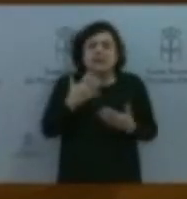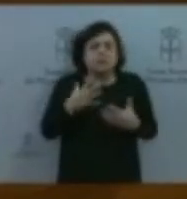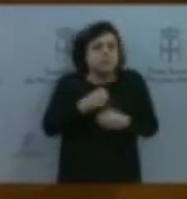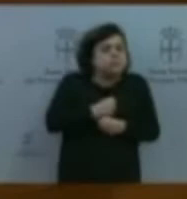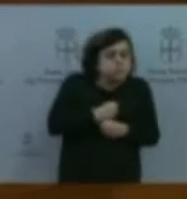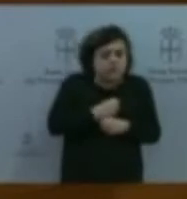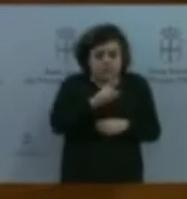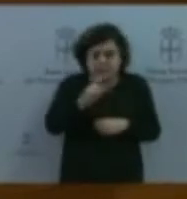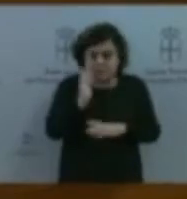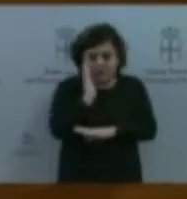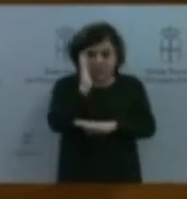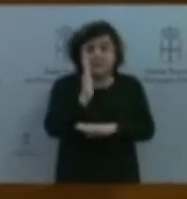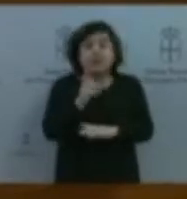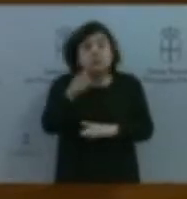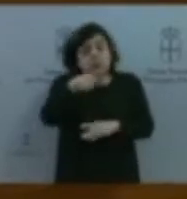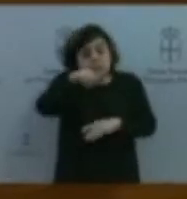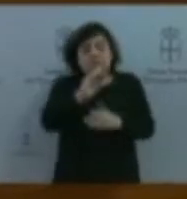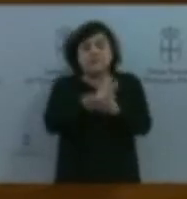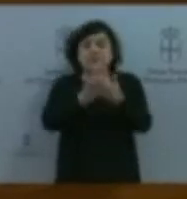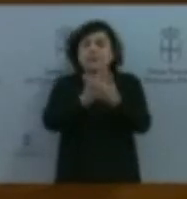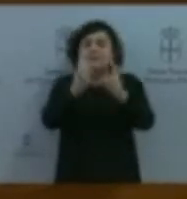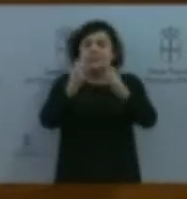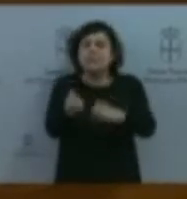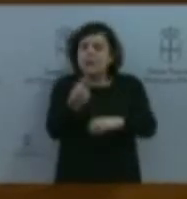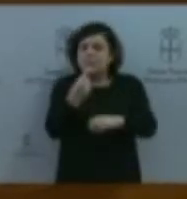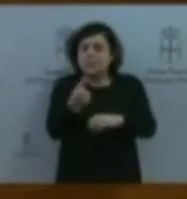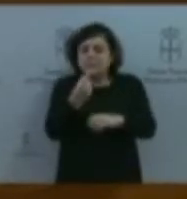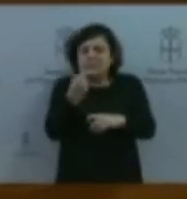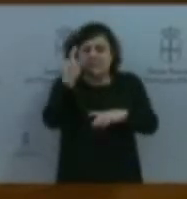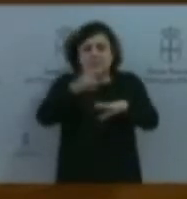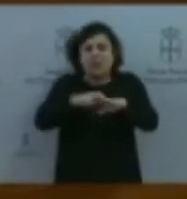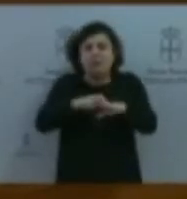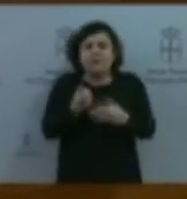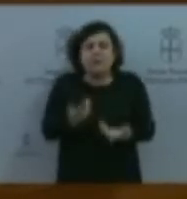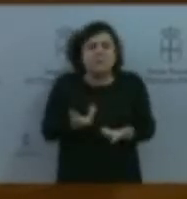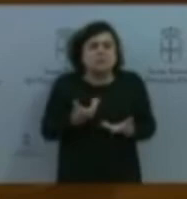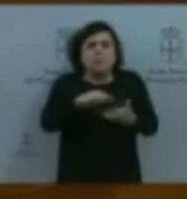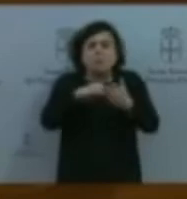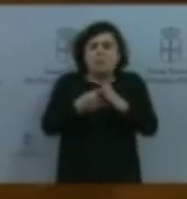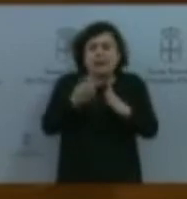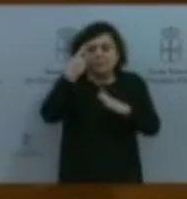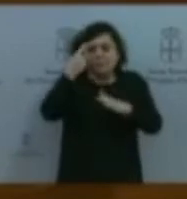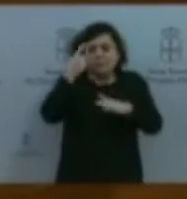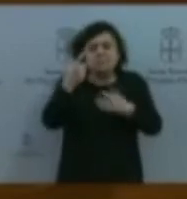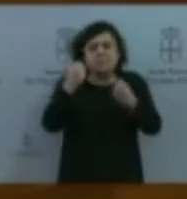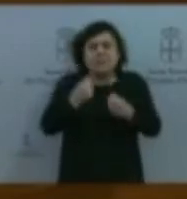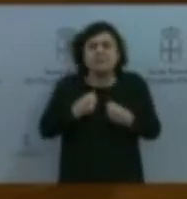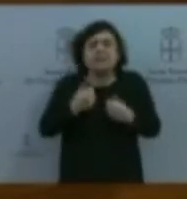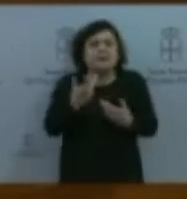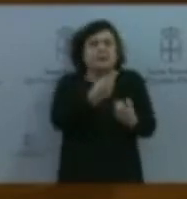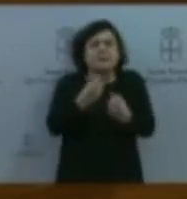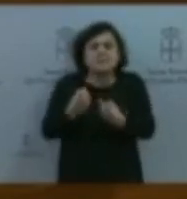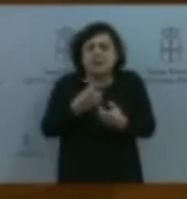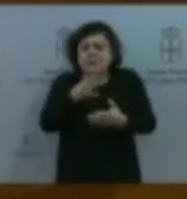de psicofármacos y la necesidad de un plan de salud mental, pues es que evidentemente estamos en un momento donde hay una incertidumbre laboral, si eres autónomo hay incertidumbre si mantienes tu